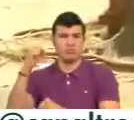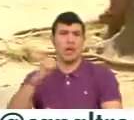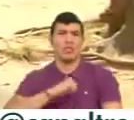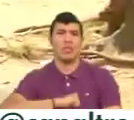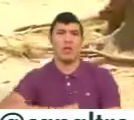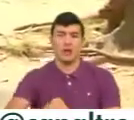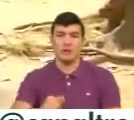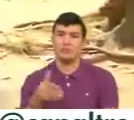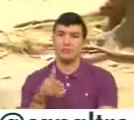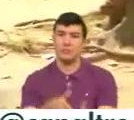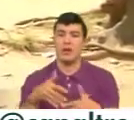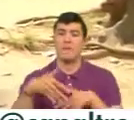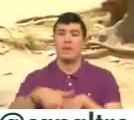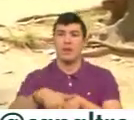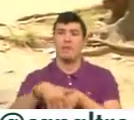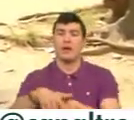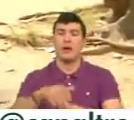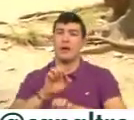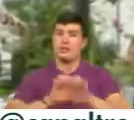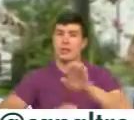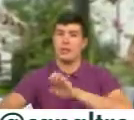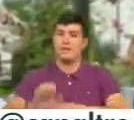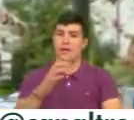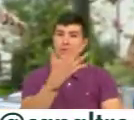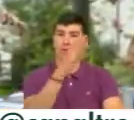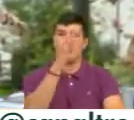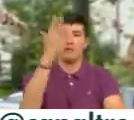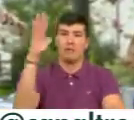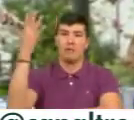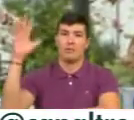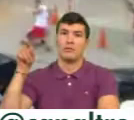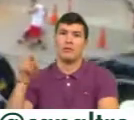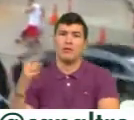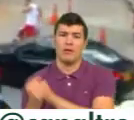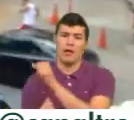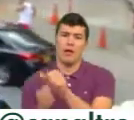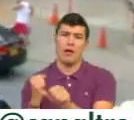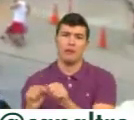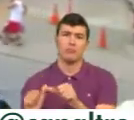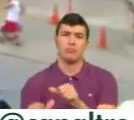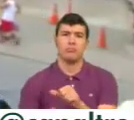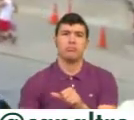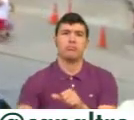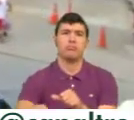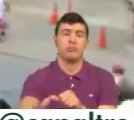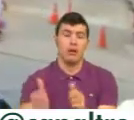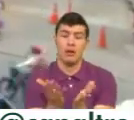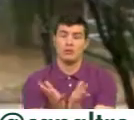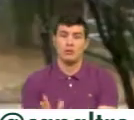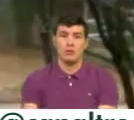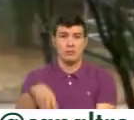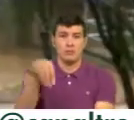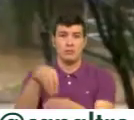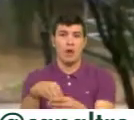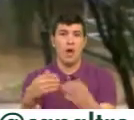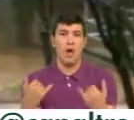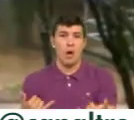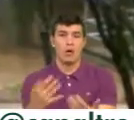petición, marchas y plantones para defender el bosque que por tantos años ha albergado a sus estudiantes y en el que hoy